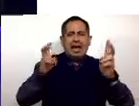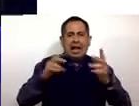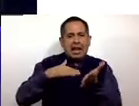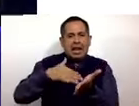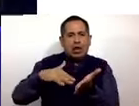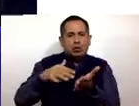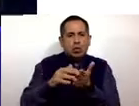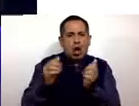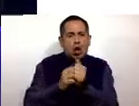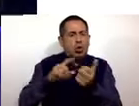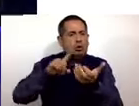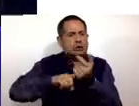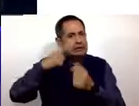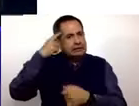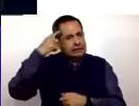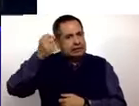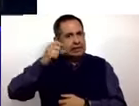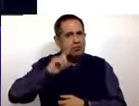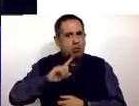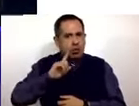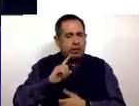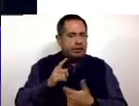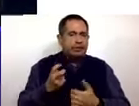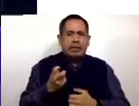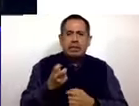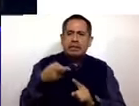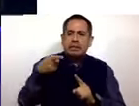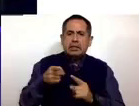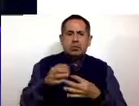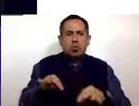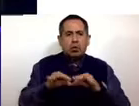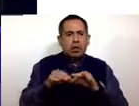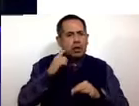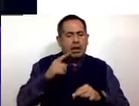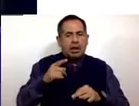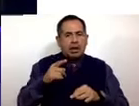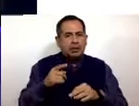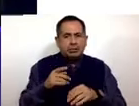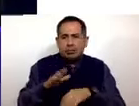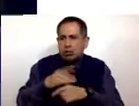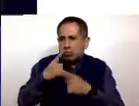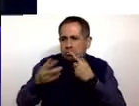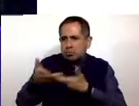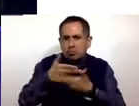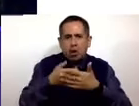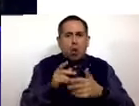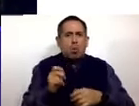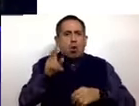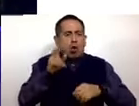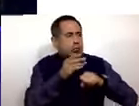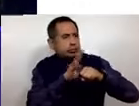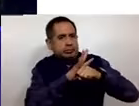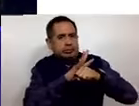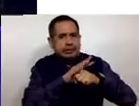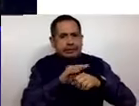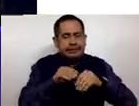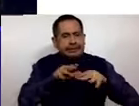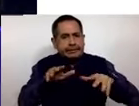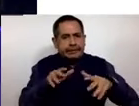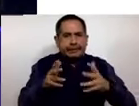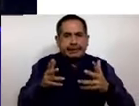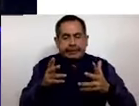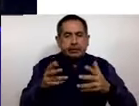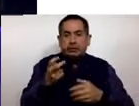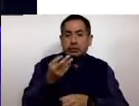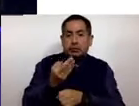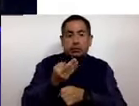saben, es un espacio de reflexión que creamos a partir de la pandemia por COVID-19 y cuyo objetivo es acercarnos a